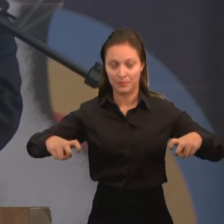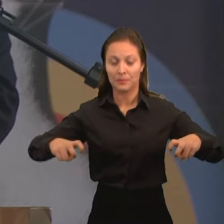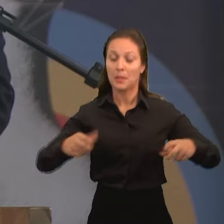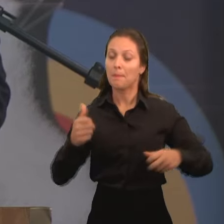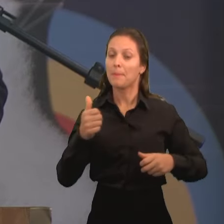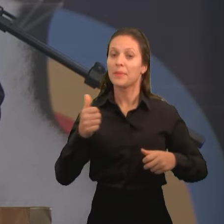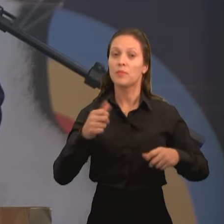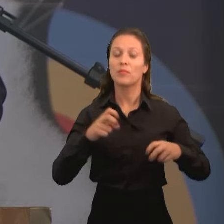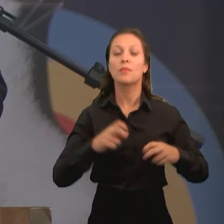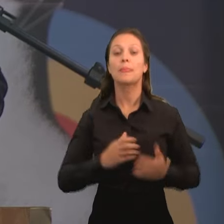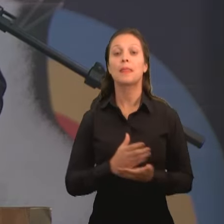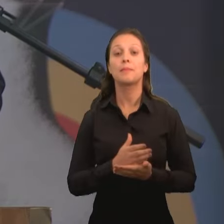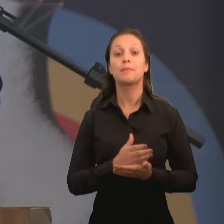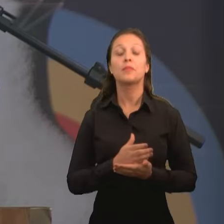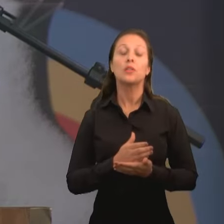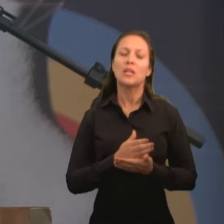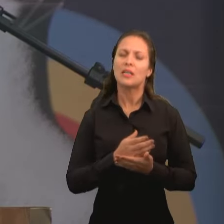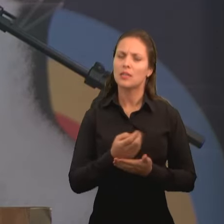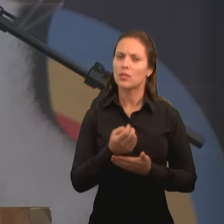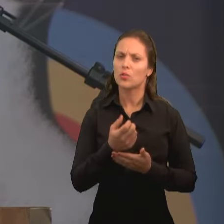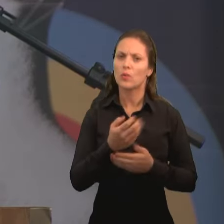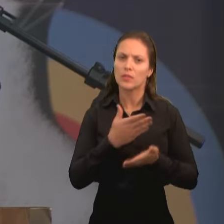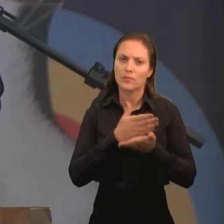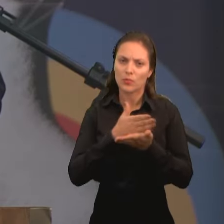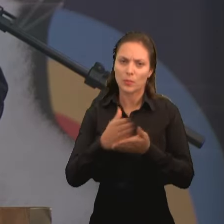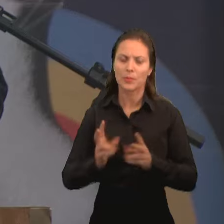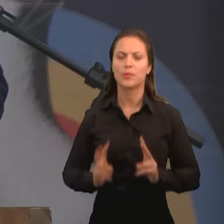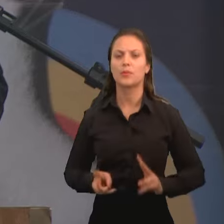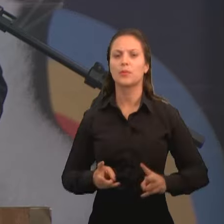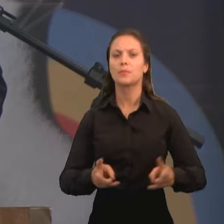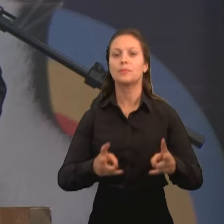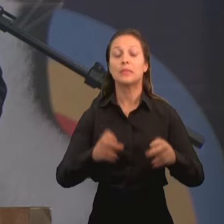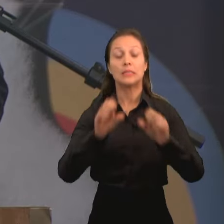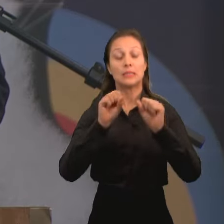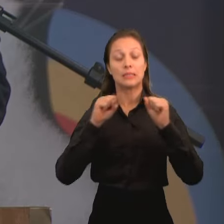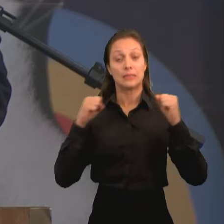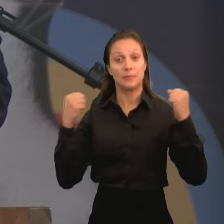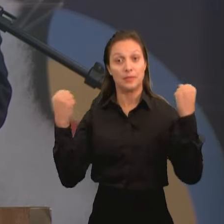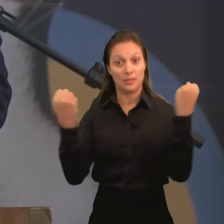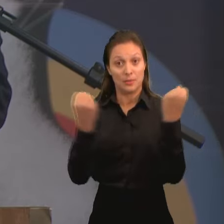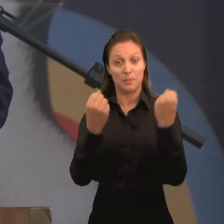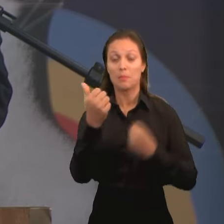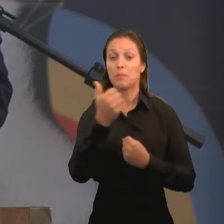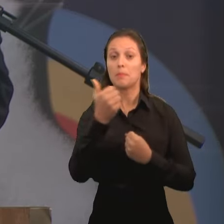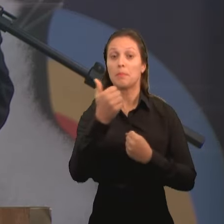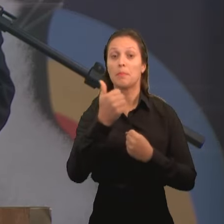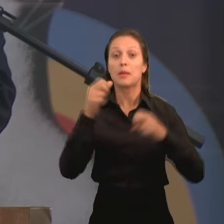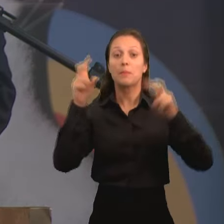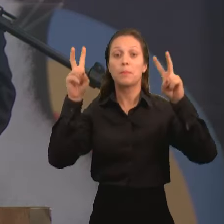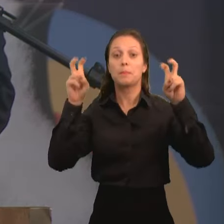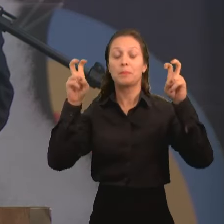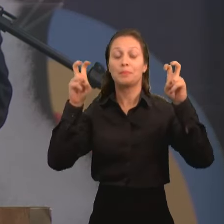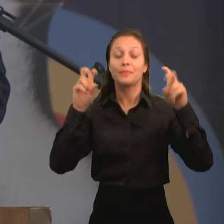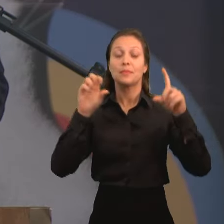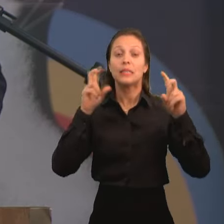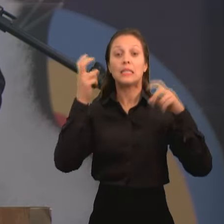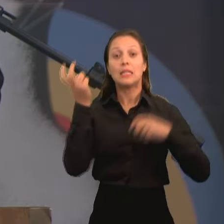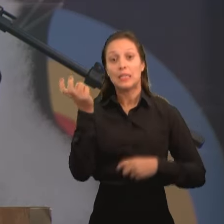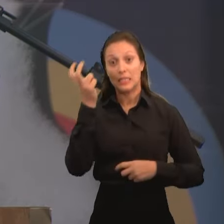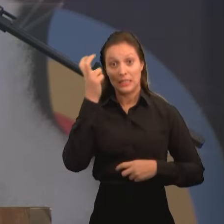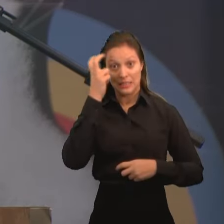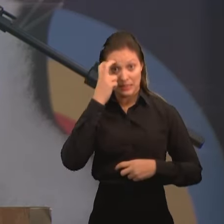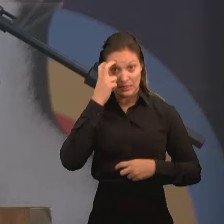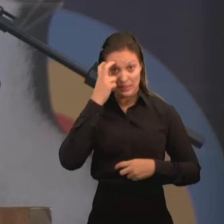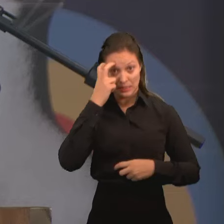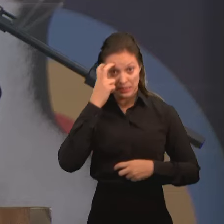asiento en las hileras. Y dentro de instantes vamos a continuar con este seminario, con el primer panel del día, la inteligencia